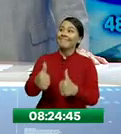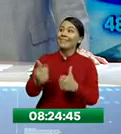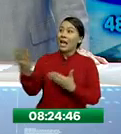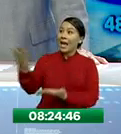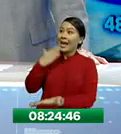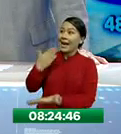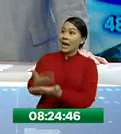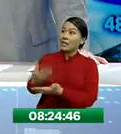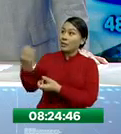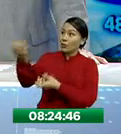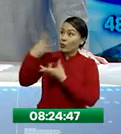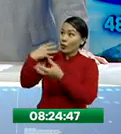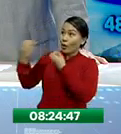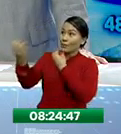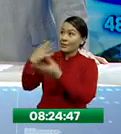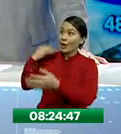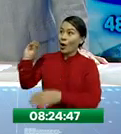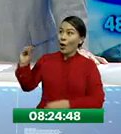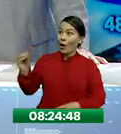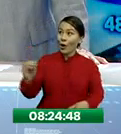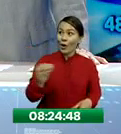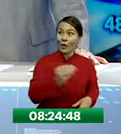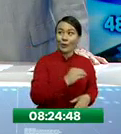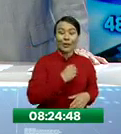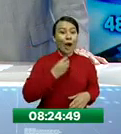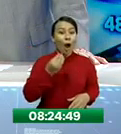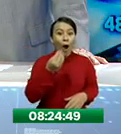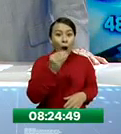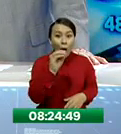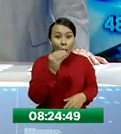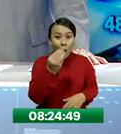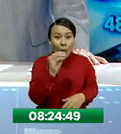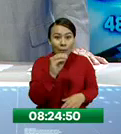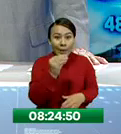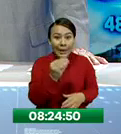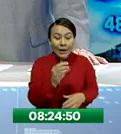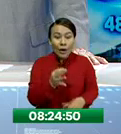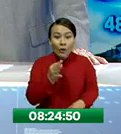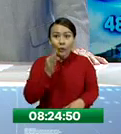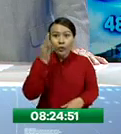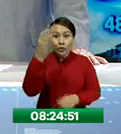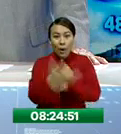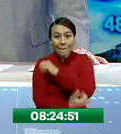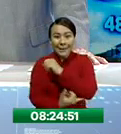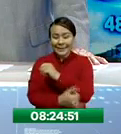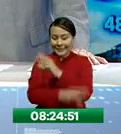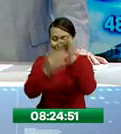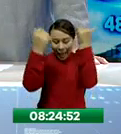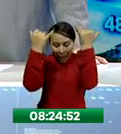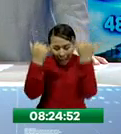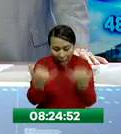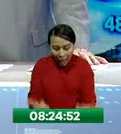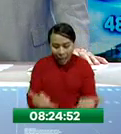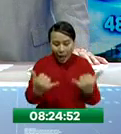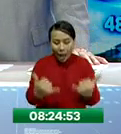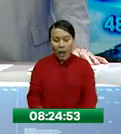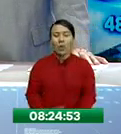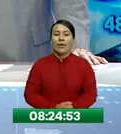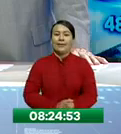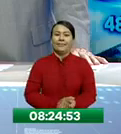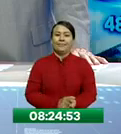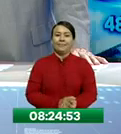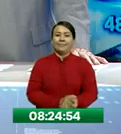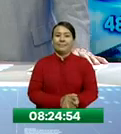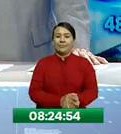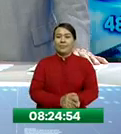una muestra, los jóvenes, esa juventud que ya no es el futuro de la patria, ellos son el presente actualmente y